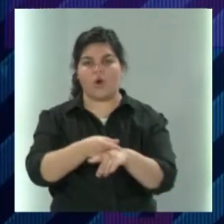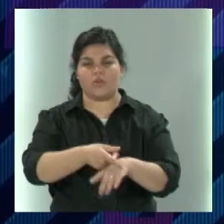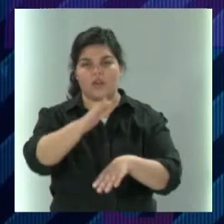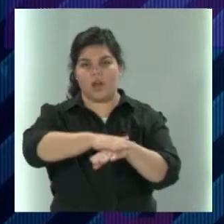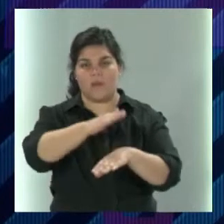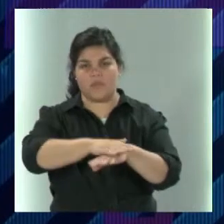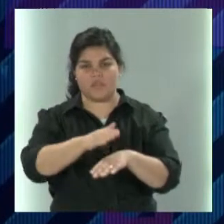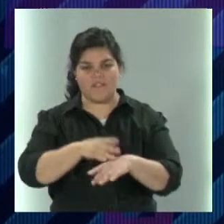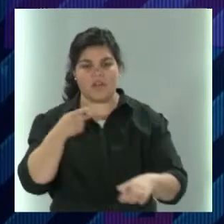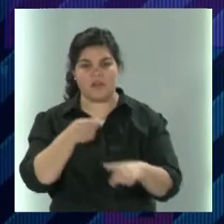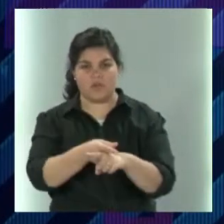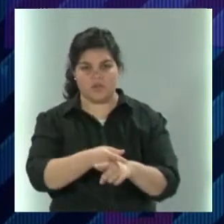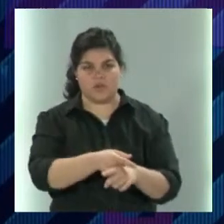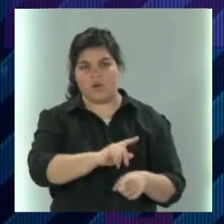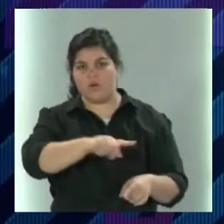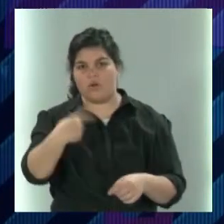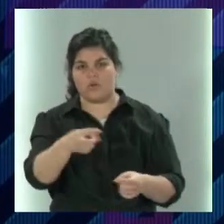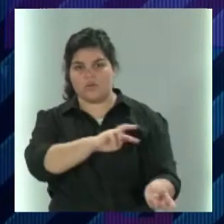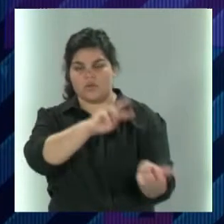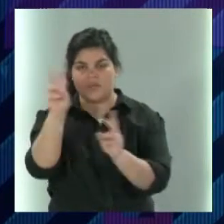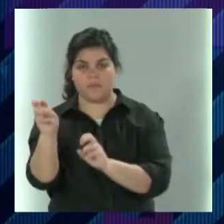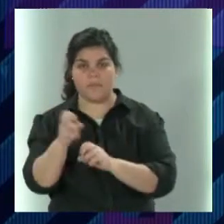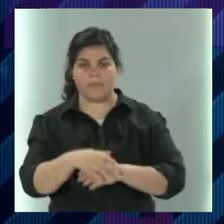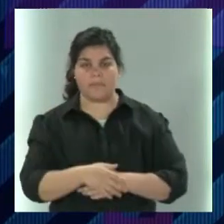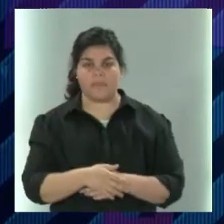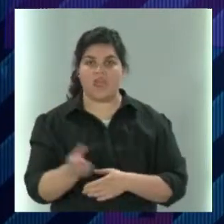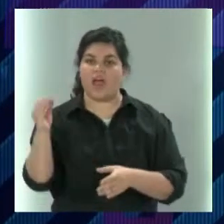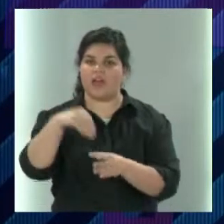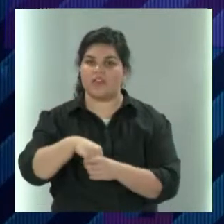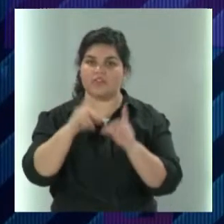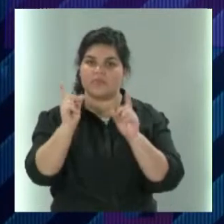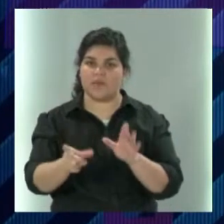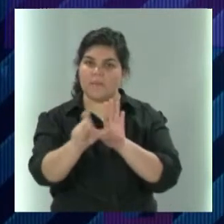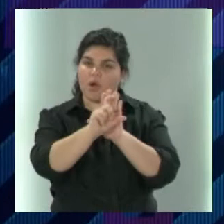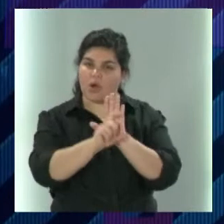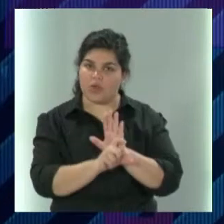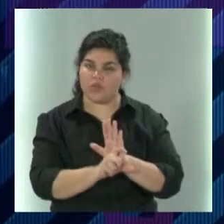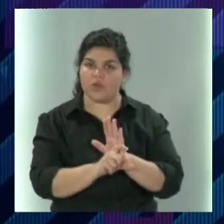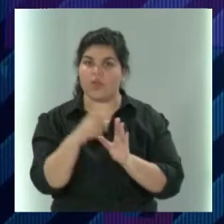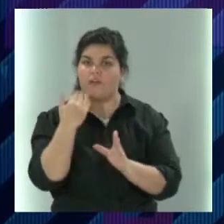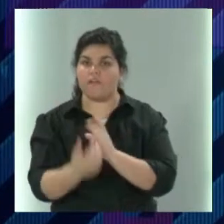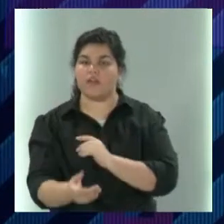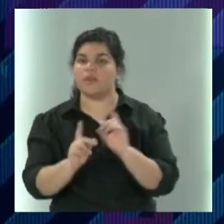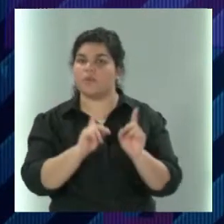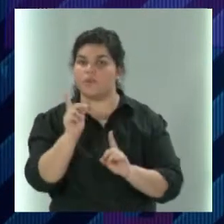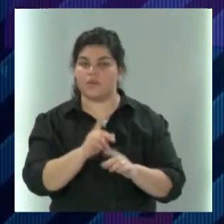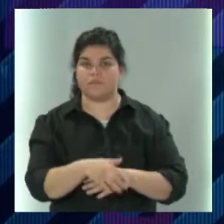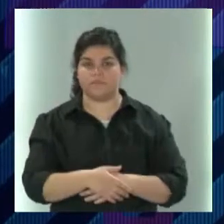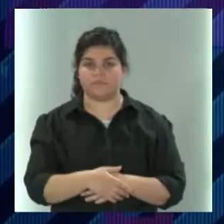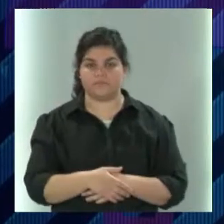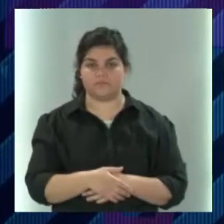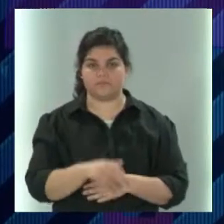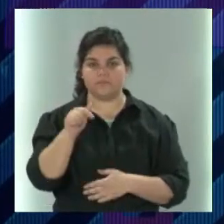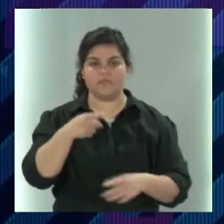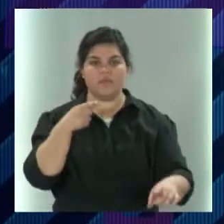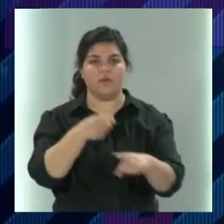autoridad. Pasamos a otro título que también se contempla dentro del nuevo Código de Faltas, que tiene que ver con las contravenciones